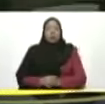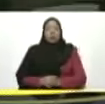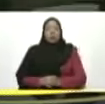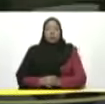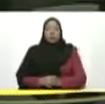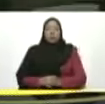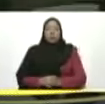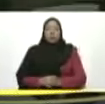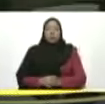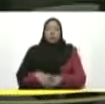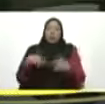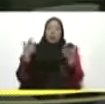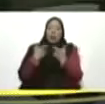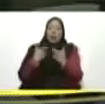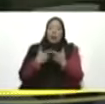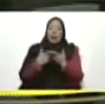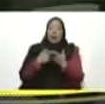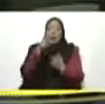Fue una guerra larga,